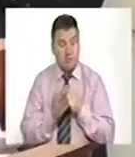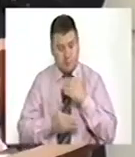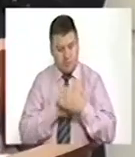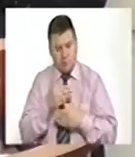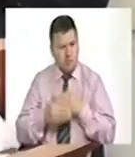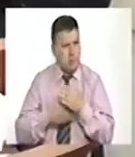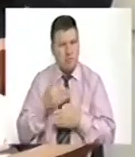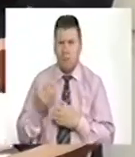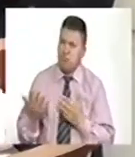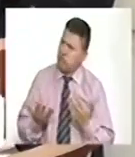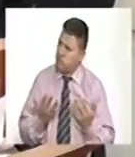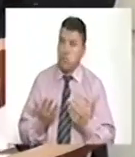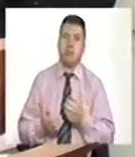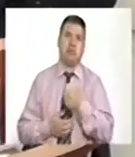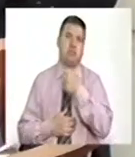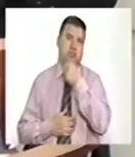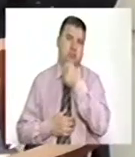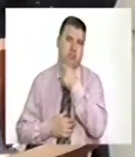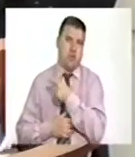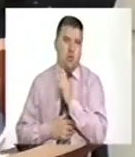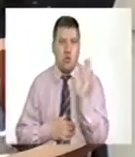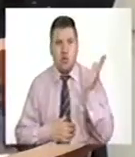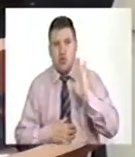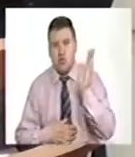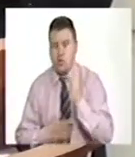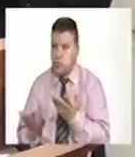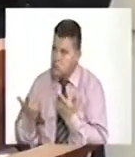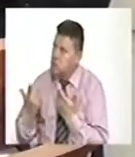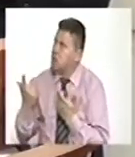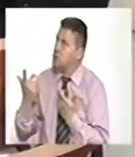nace con una noticia criminal